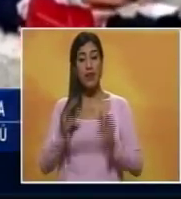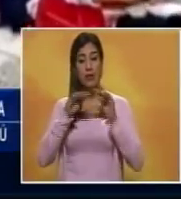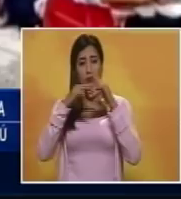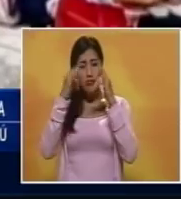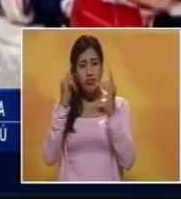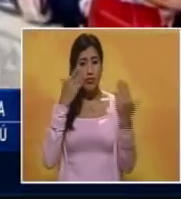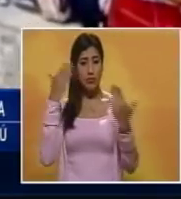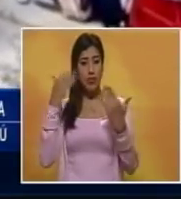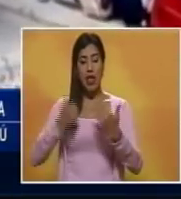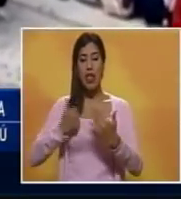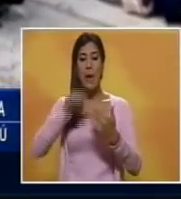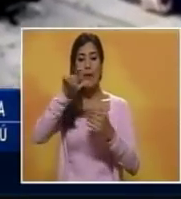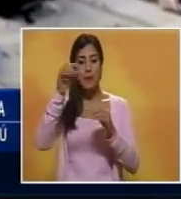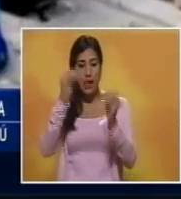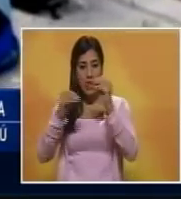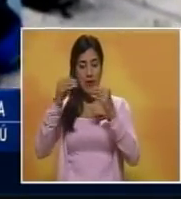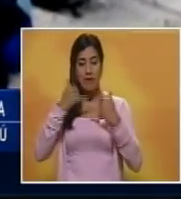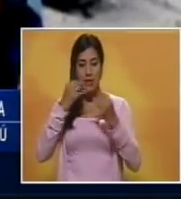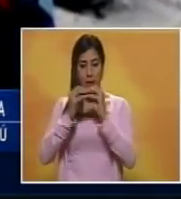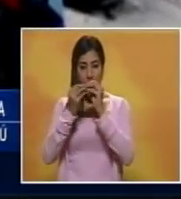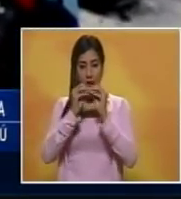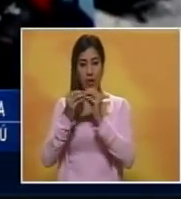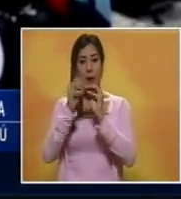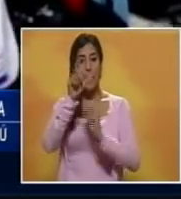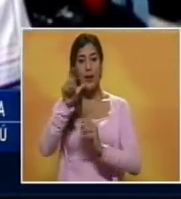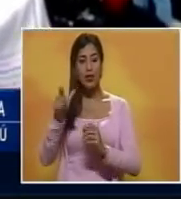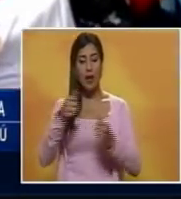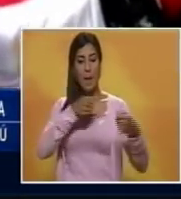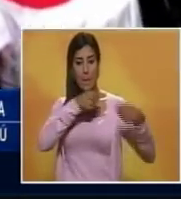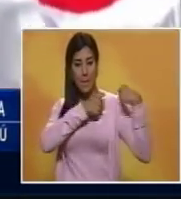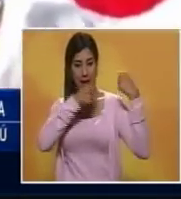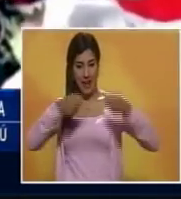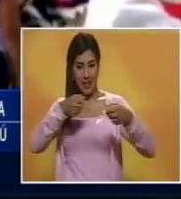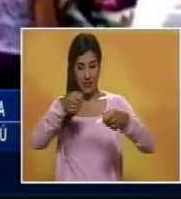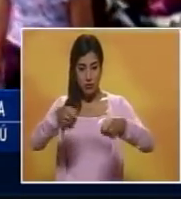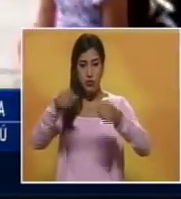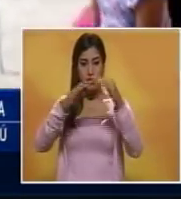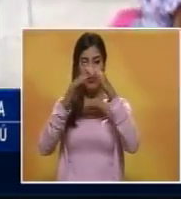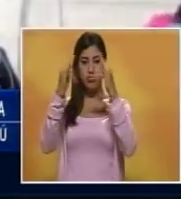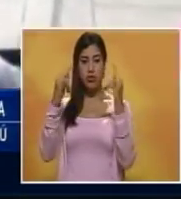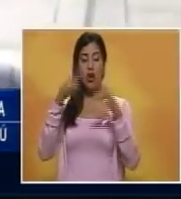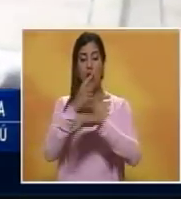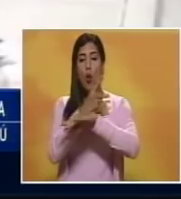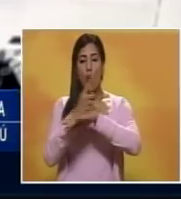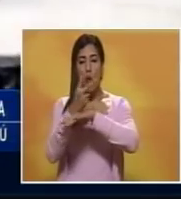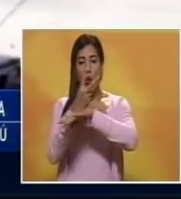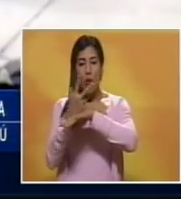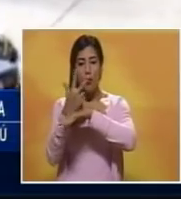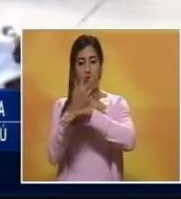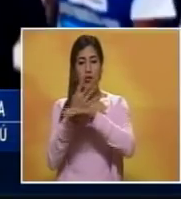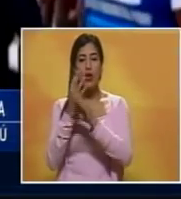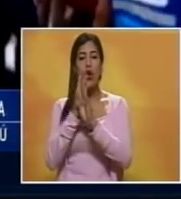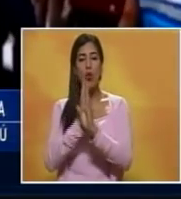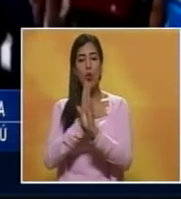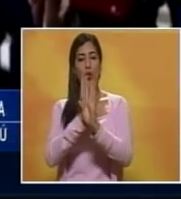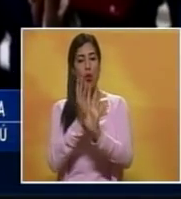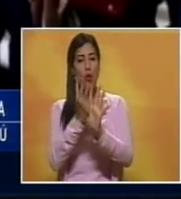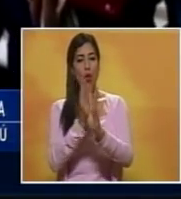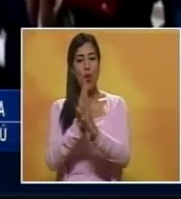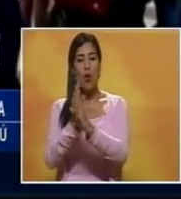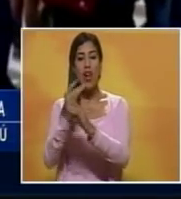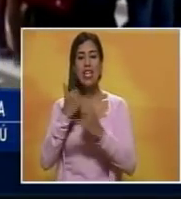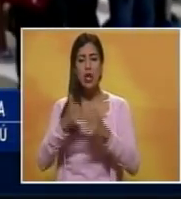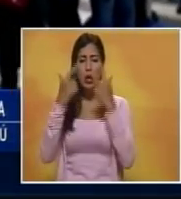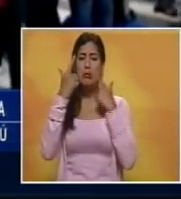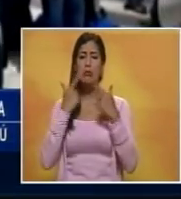en carpas improvisadas que ellos mismos hicieron con sus maletas y frazadas y durante horas hacen interminables colas mientras sus